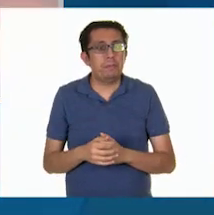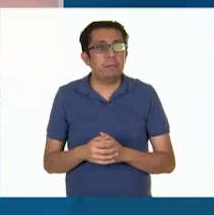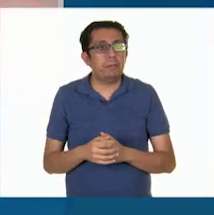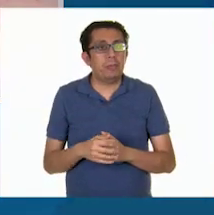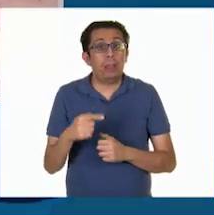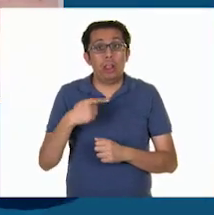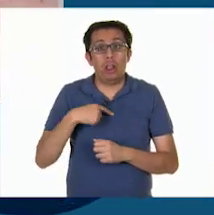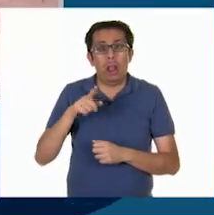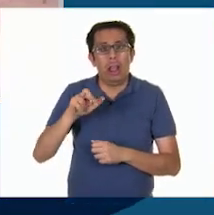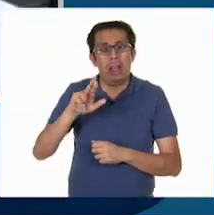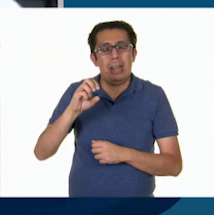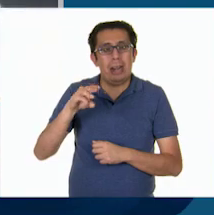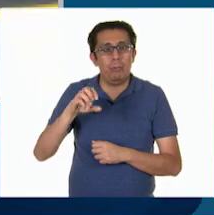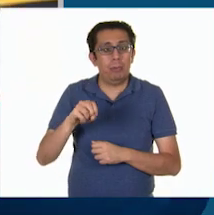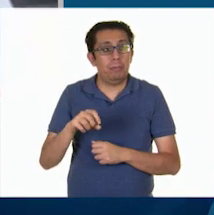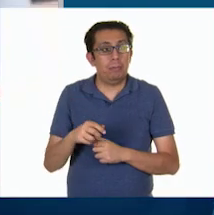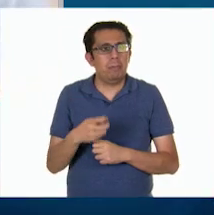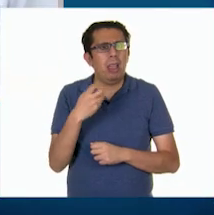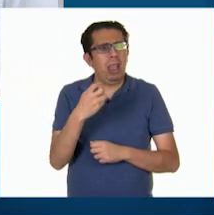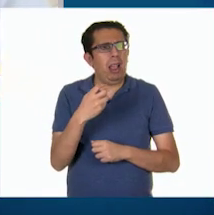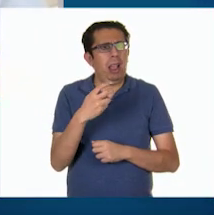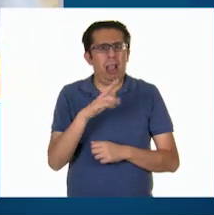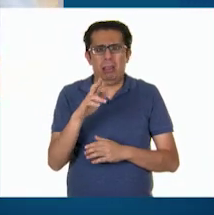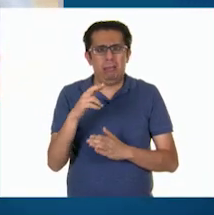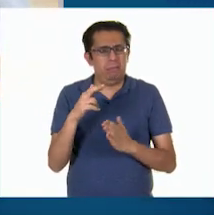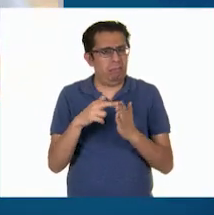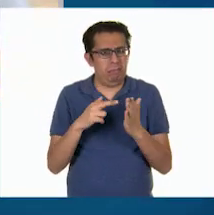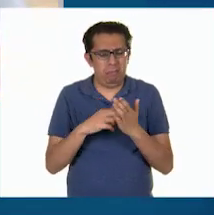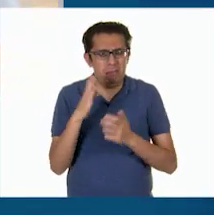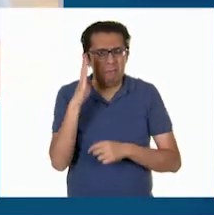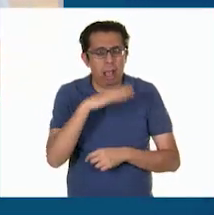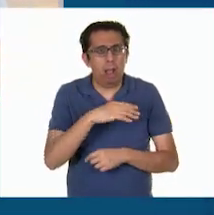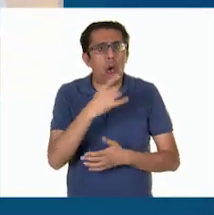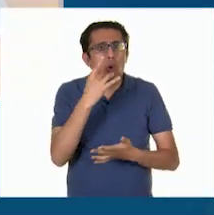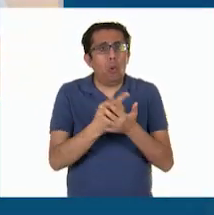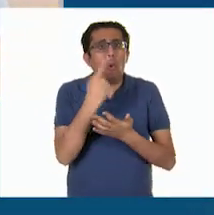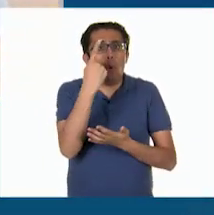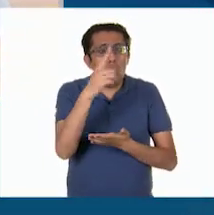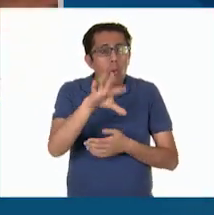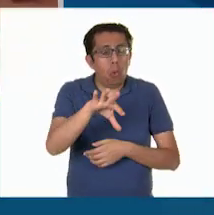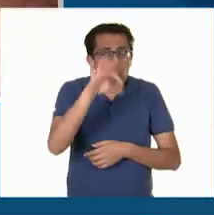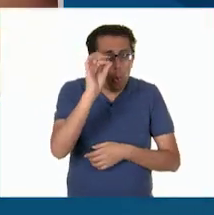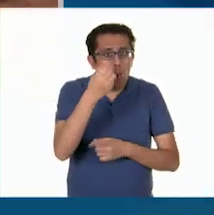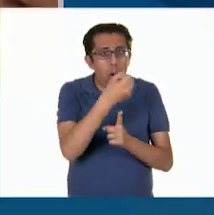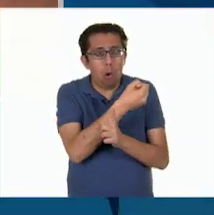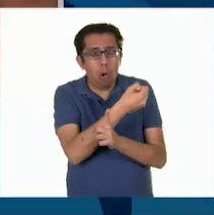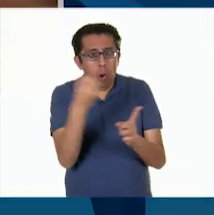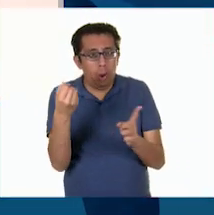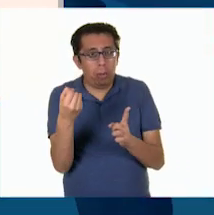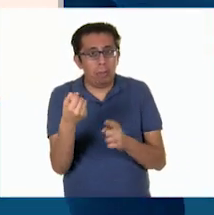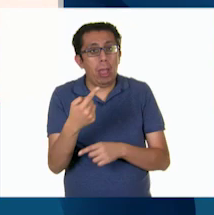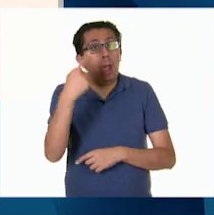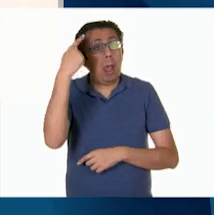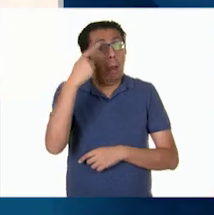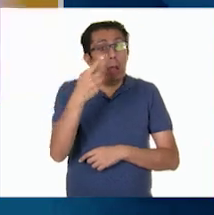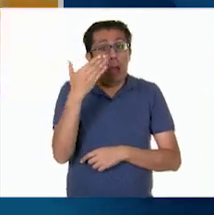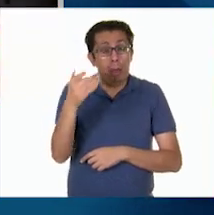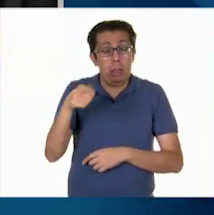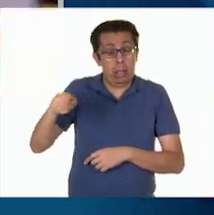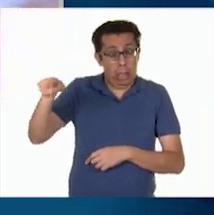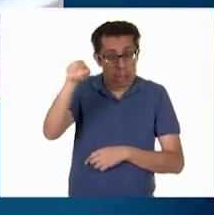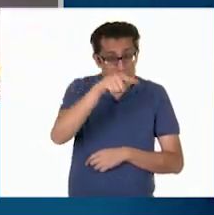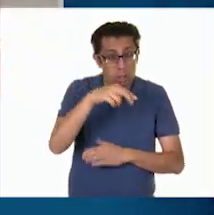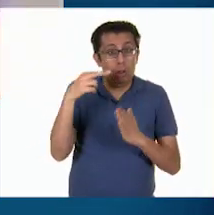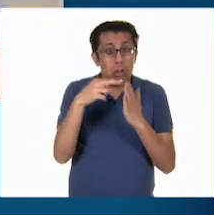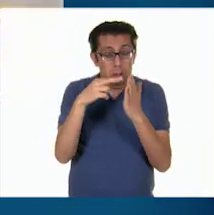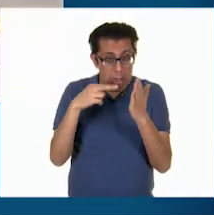y a Ramón. Oye, eso no se vale. Solo debes de escoger uno a la vez. Sí, cierto. Para exigir que los demás cumplan las reglas,